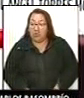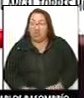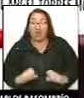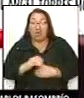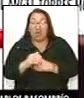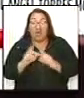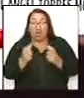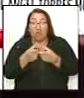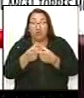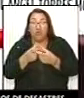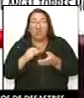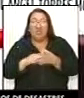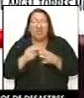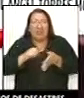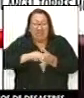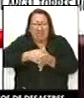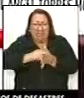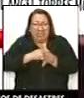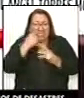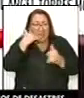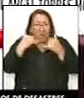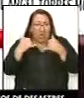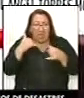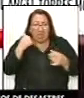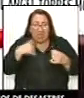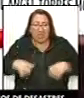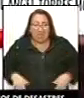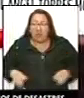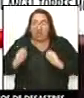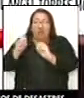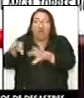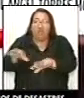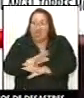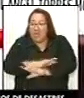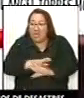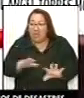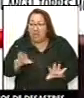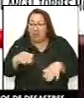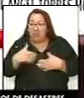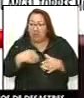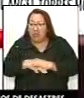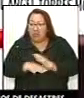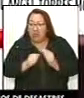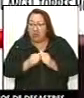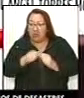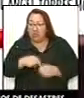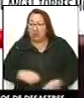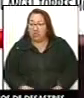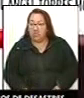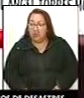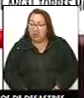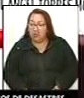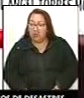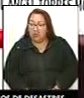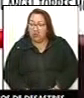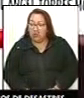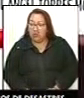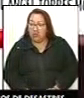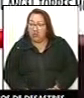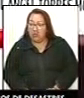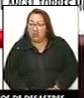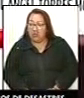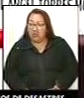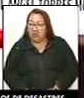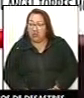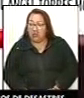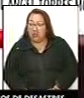fuerte, celulares, teléfonos, todo tipo de cosas se dejan afuera, ni siquiera pueden entrar con eso. Encima es tan